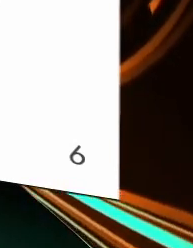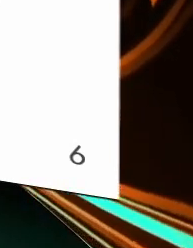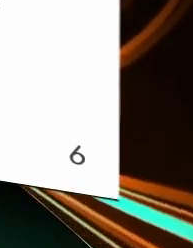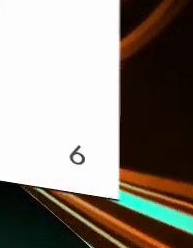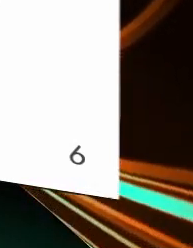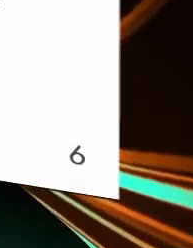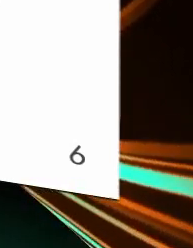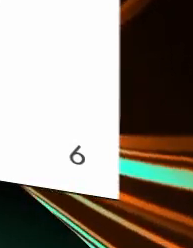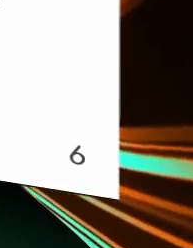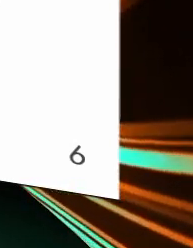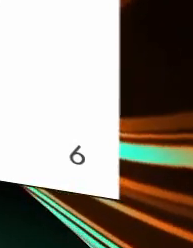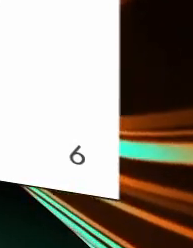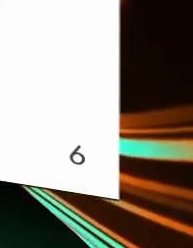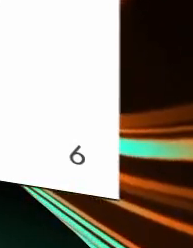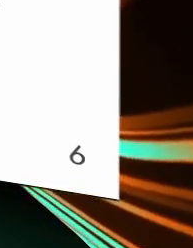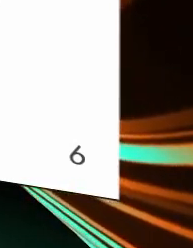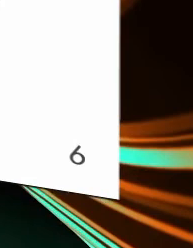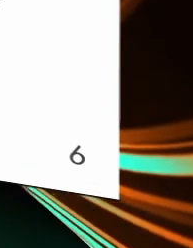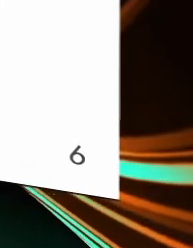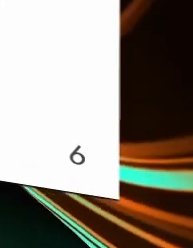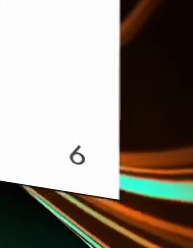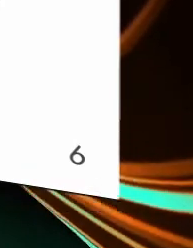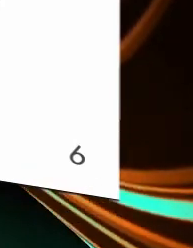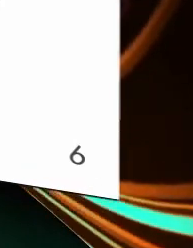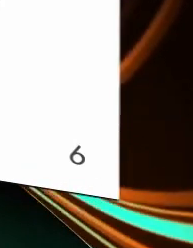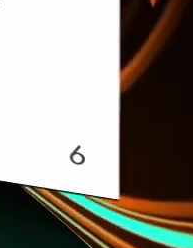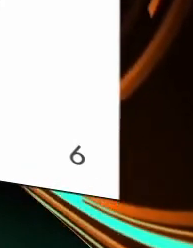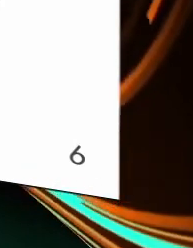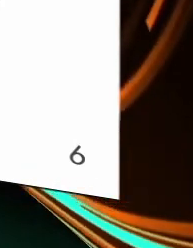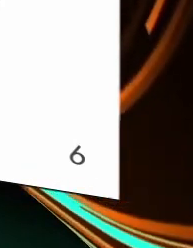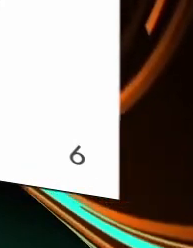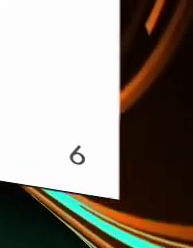proceso. Eso por mi parte, Alberto.